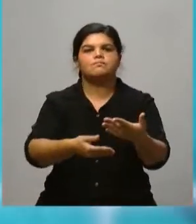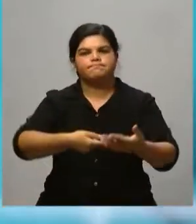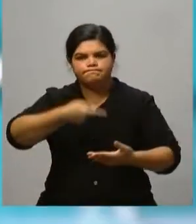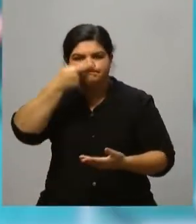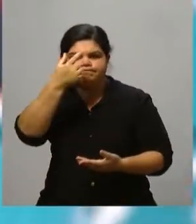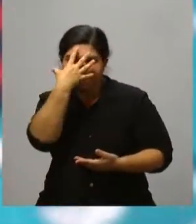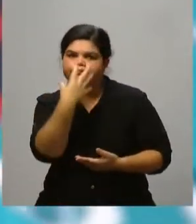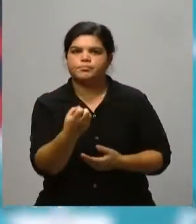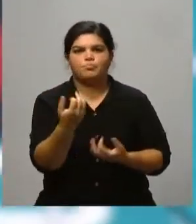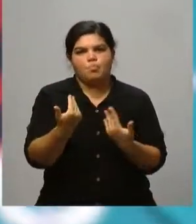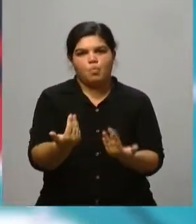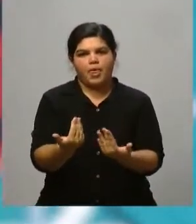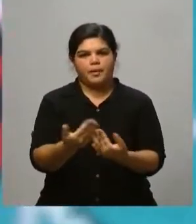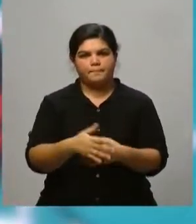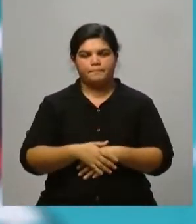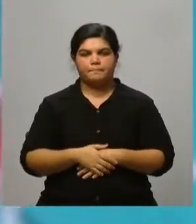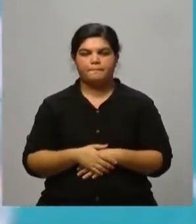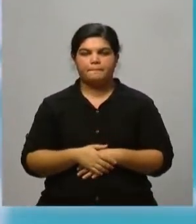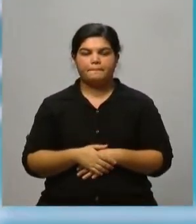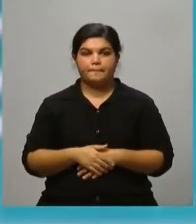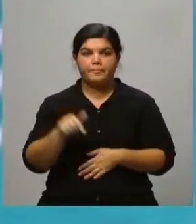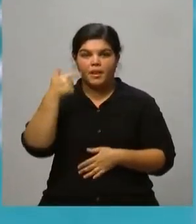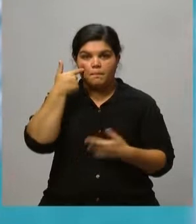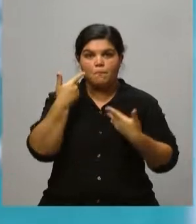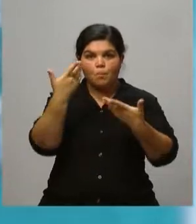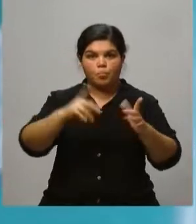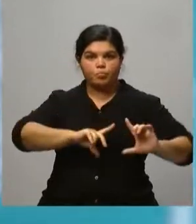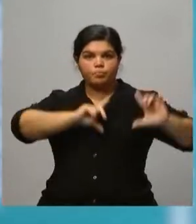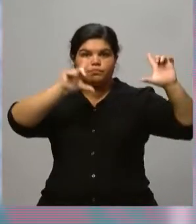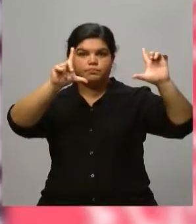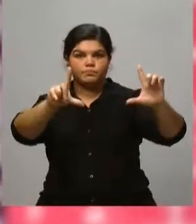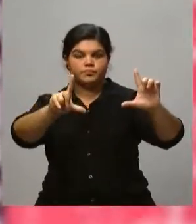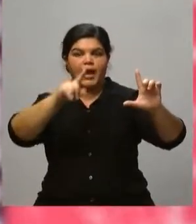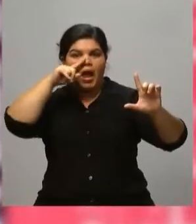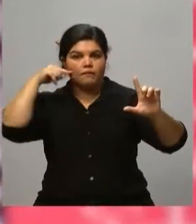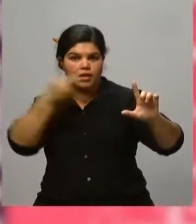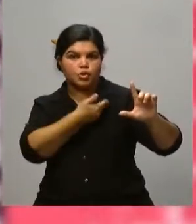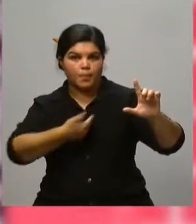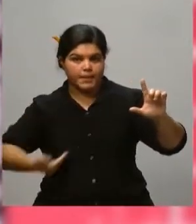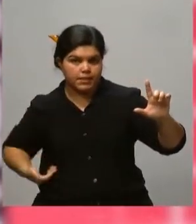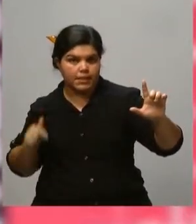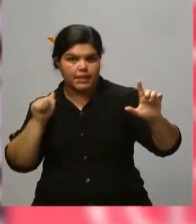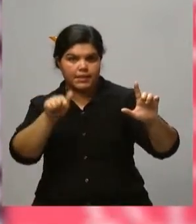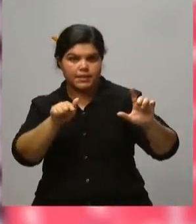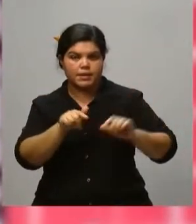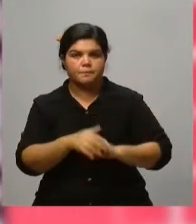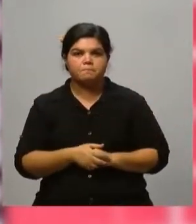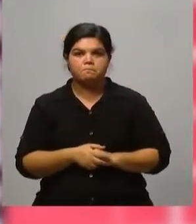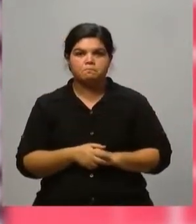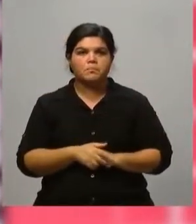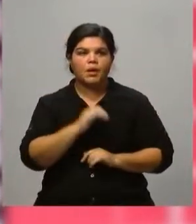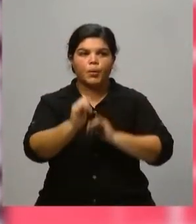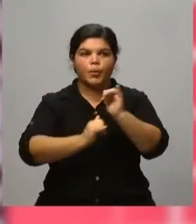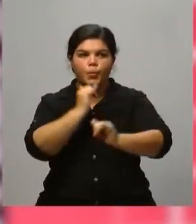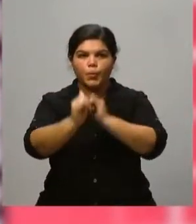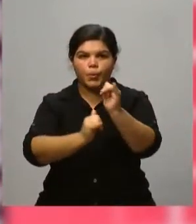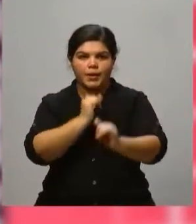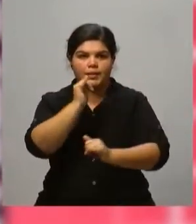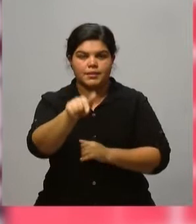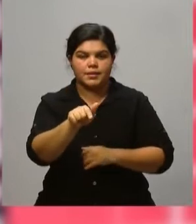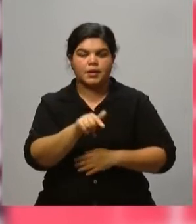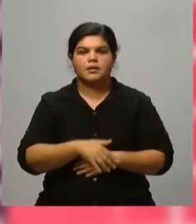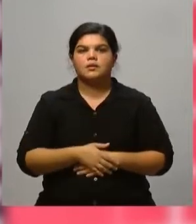de la oposición, que a su vez esto se refleja en la sociedad, que lo ven como algo positivo, porque